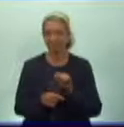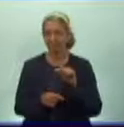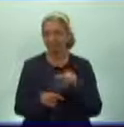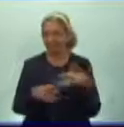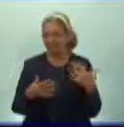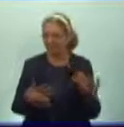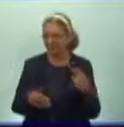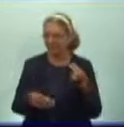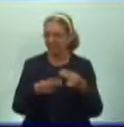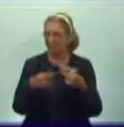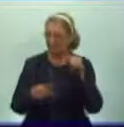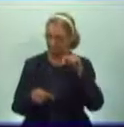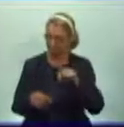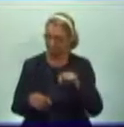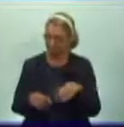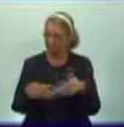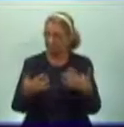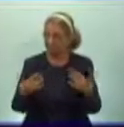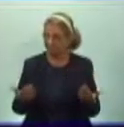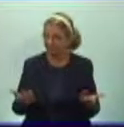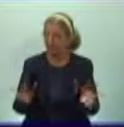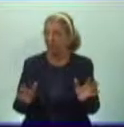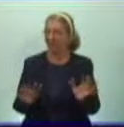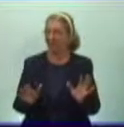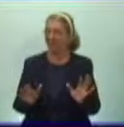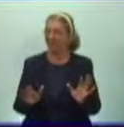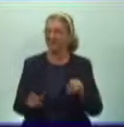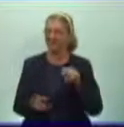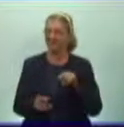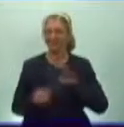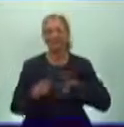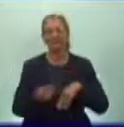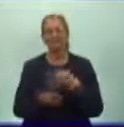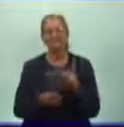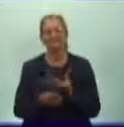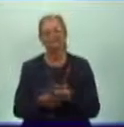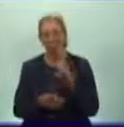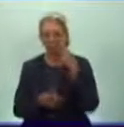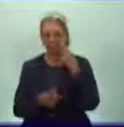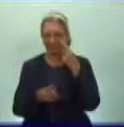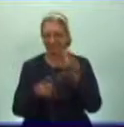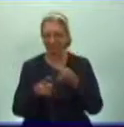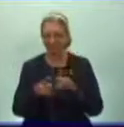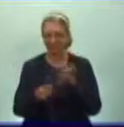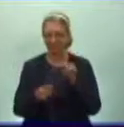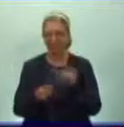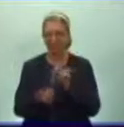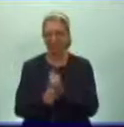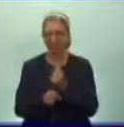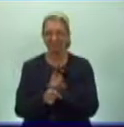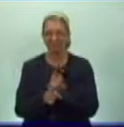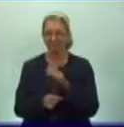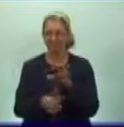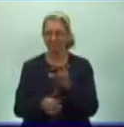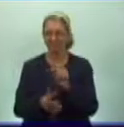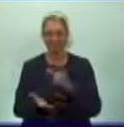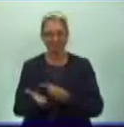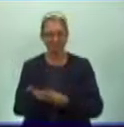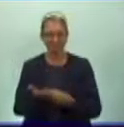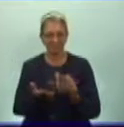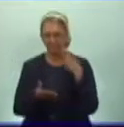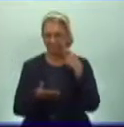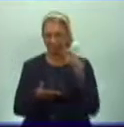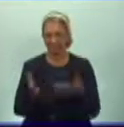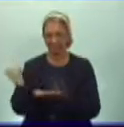es lo que vamos a trabajar en esta semana. Pues ahora les propongo los objetivos que vamos a trabajar durante la semana. Vamos a verlo en pantalla.